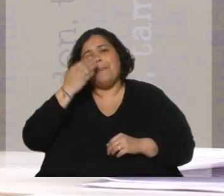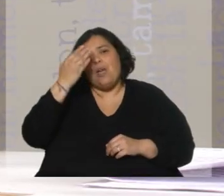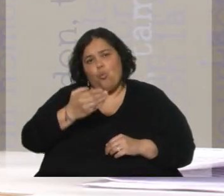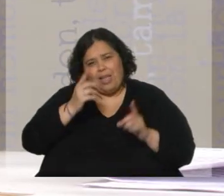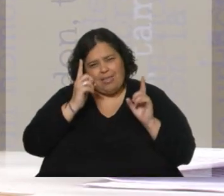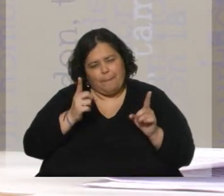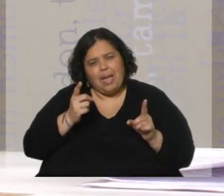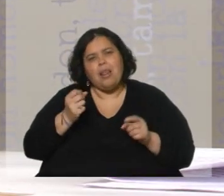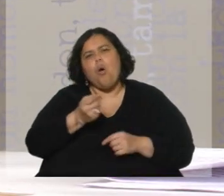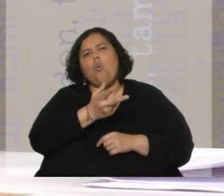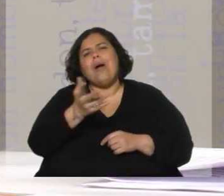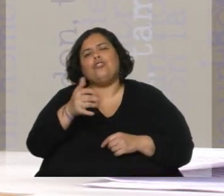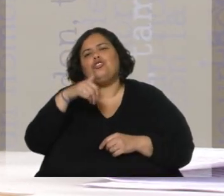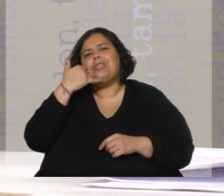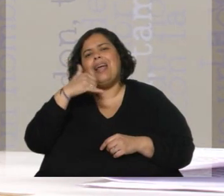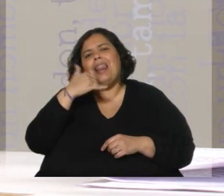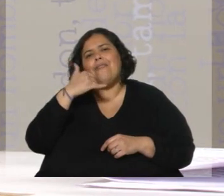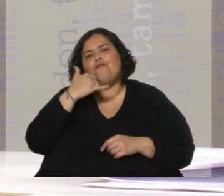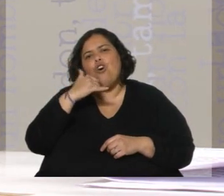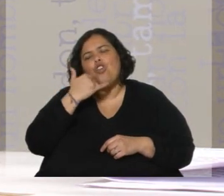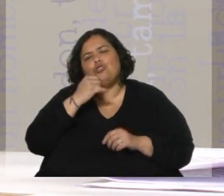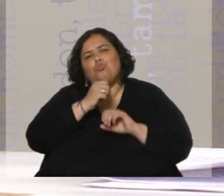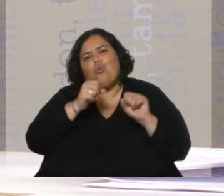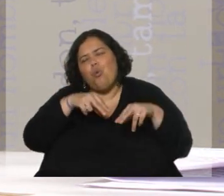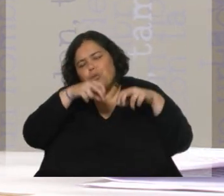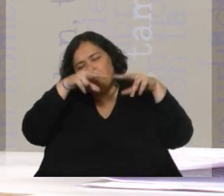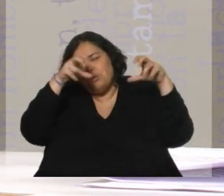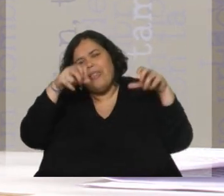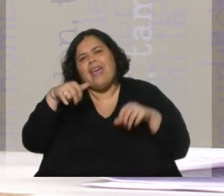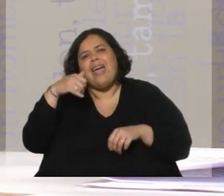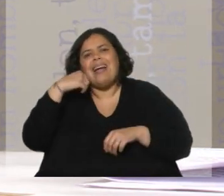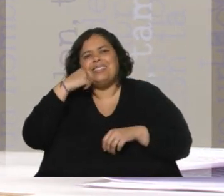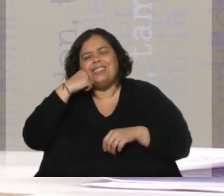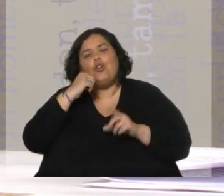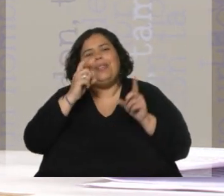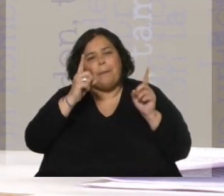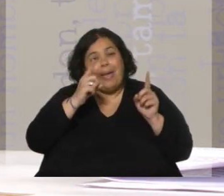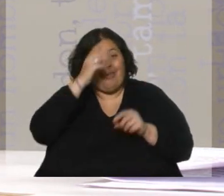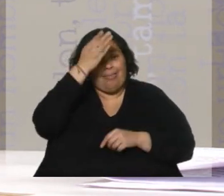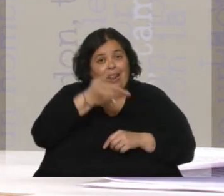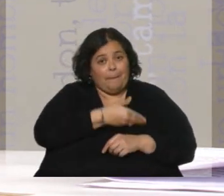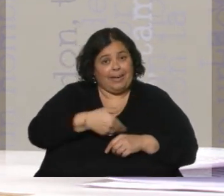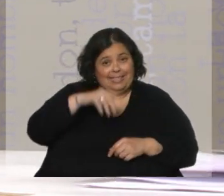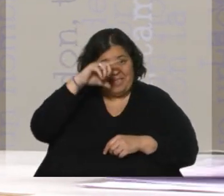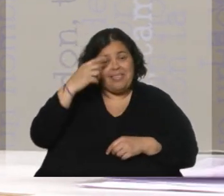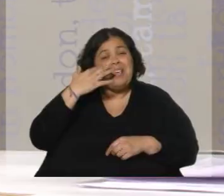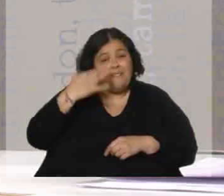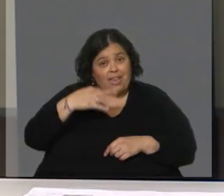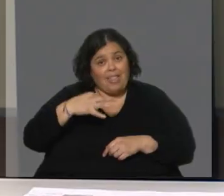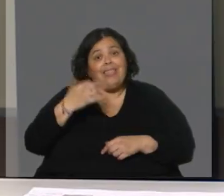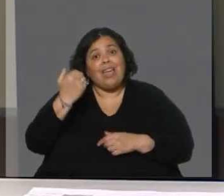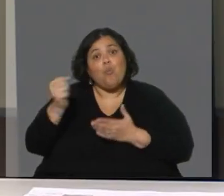Cuántos teléfonos celulares puro periciar de astesiano y del presidente y si es verdad que hubo chat del presidente